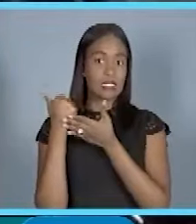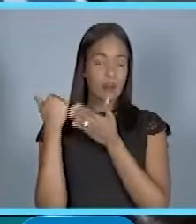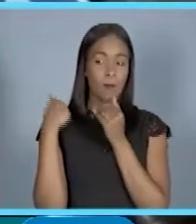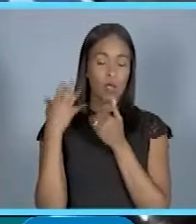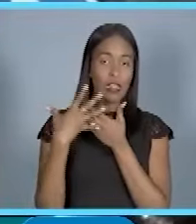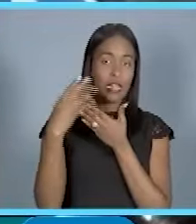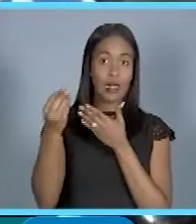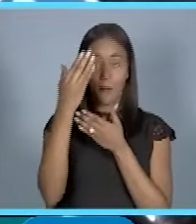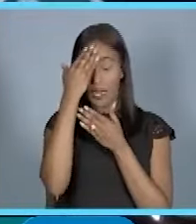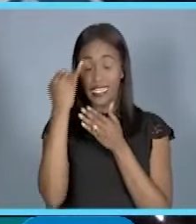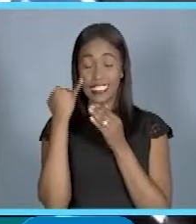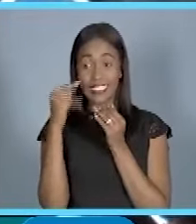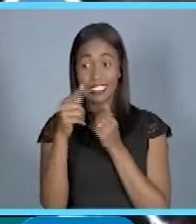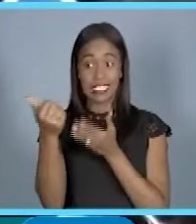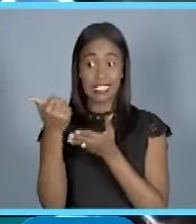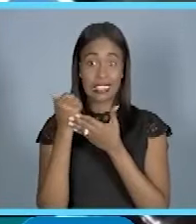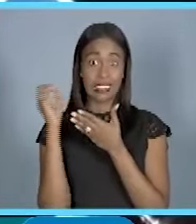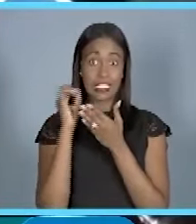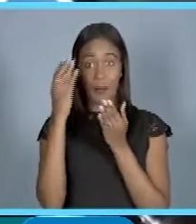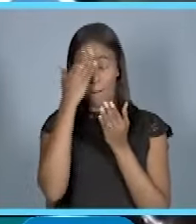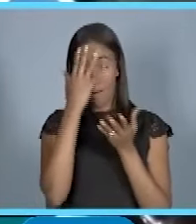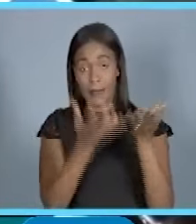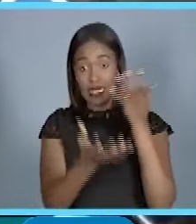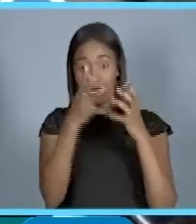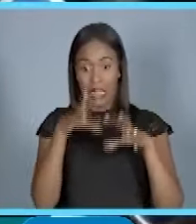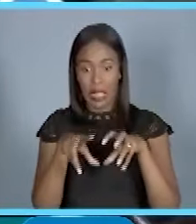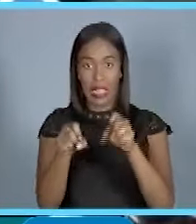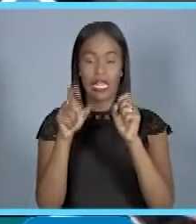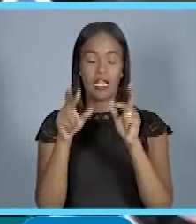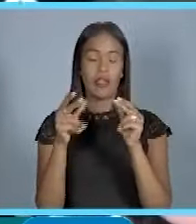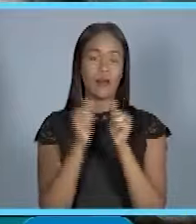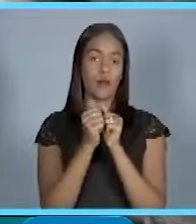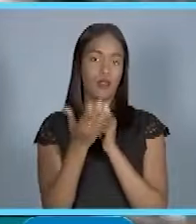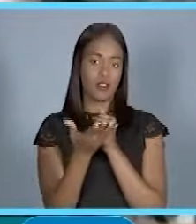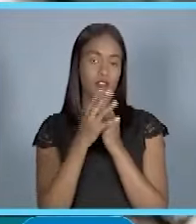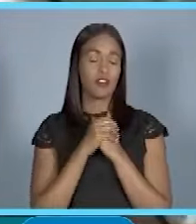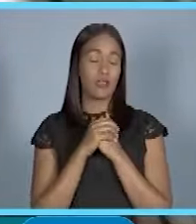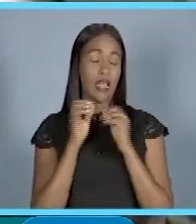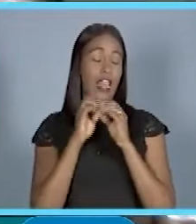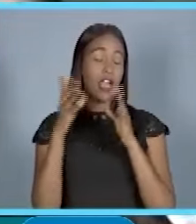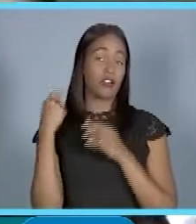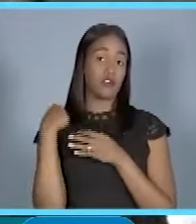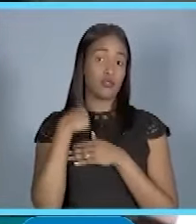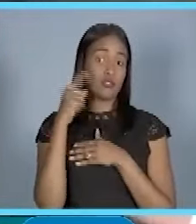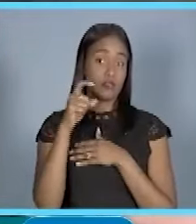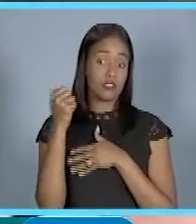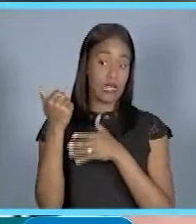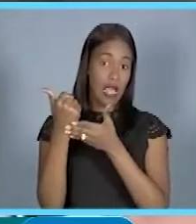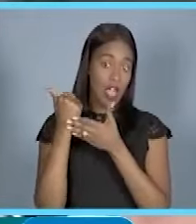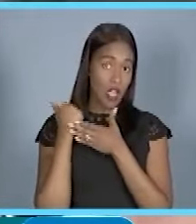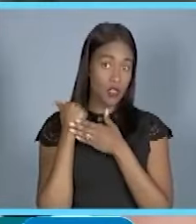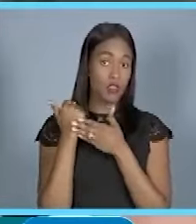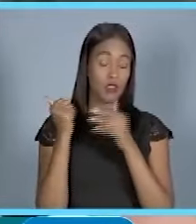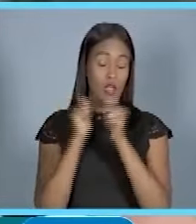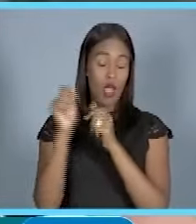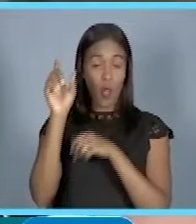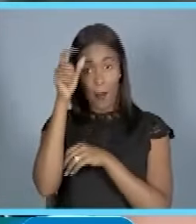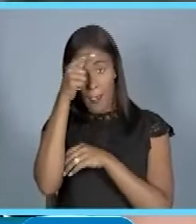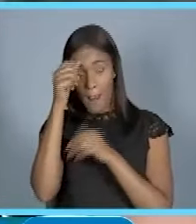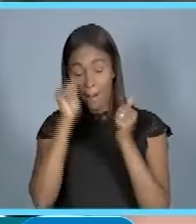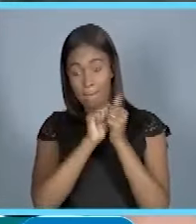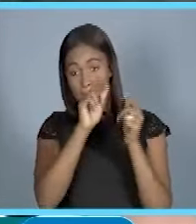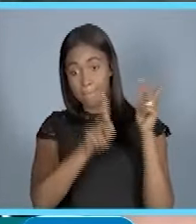salir, porque si no hubiera sido por los vecinos, porque el incendio de una vez arropó la casa entera. Claro, necesitamos la ayuda del gobierno y